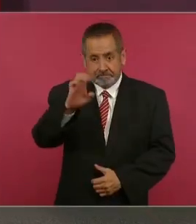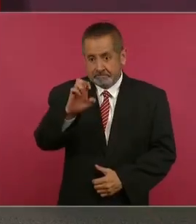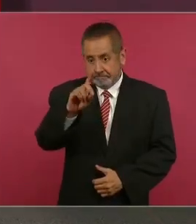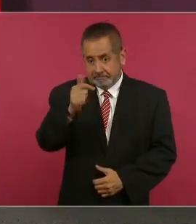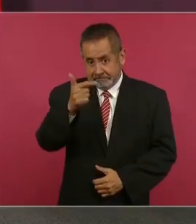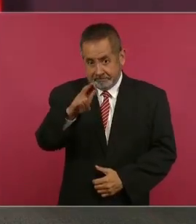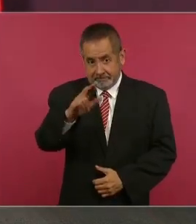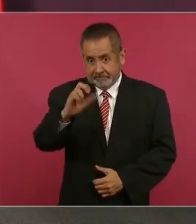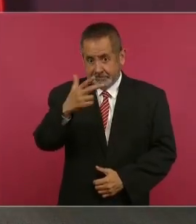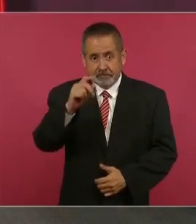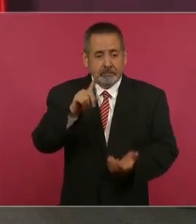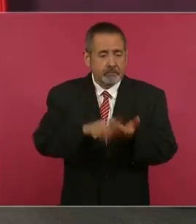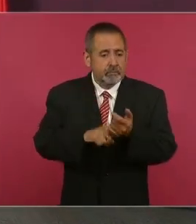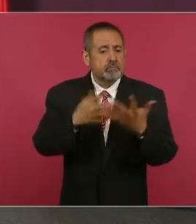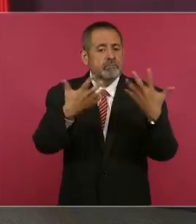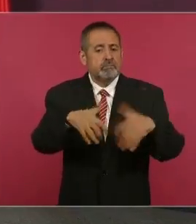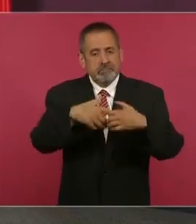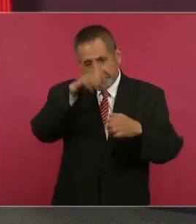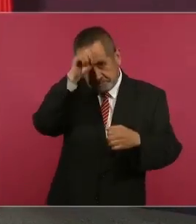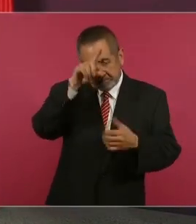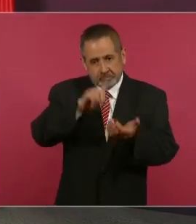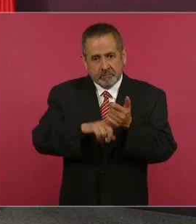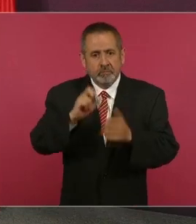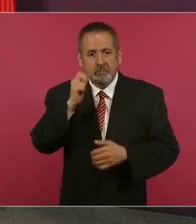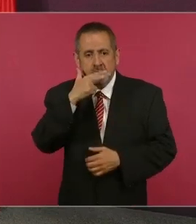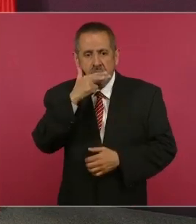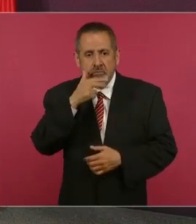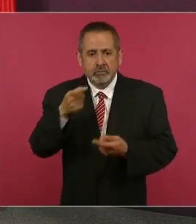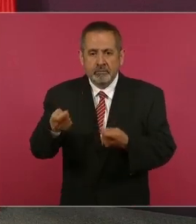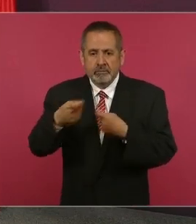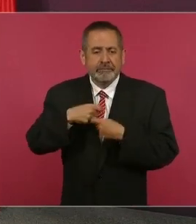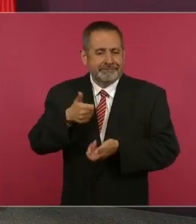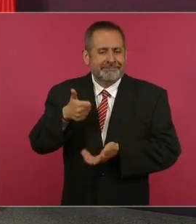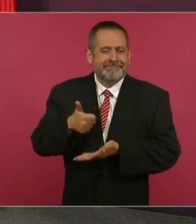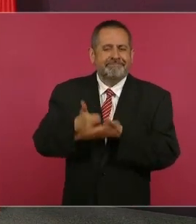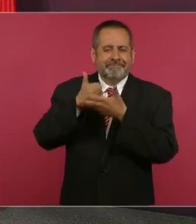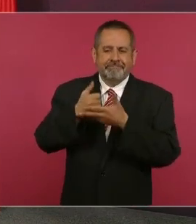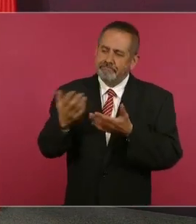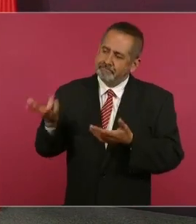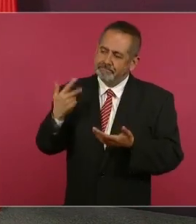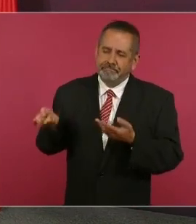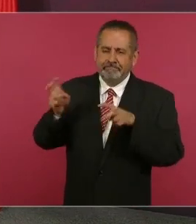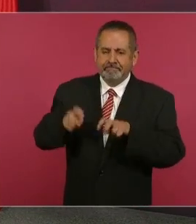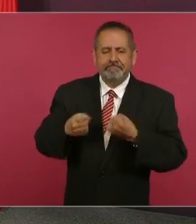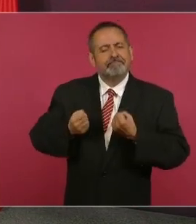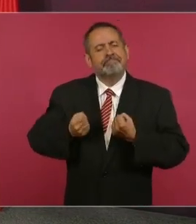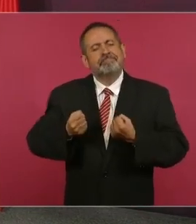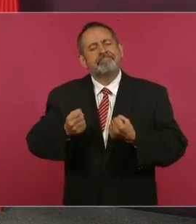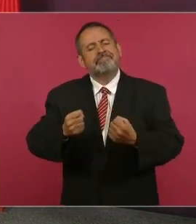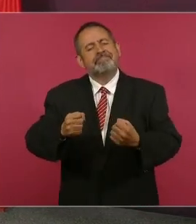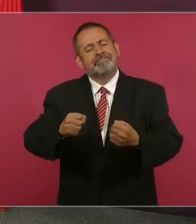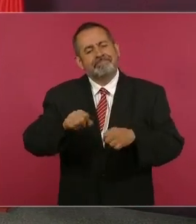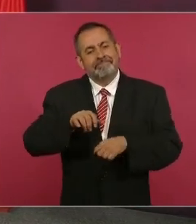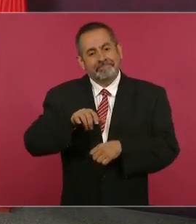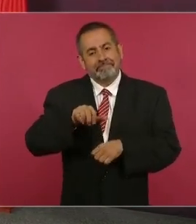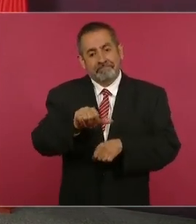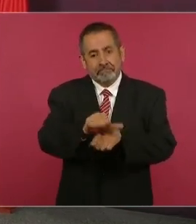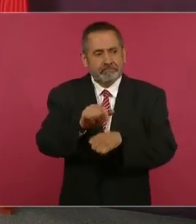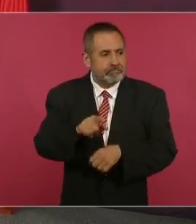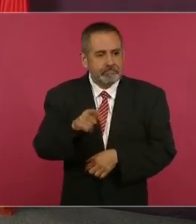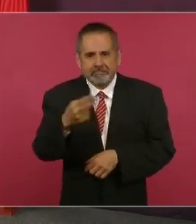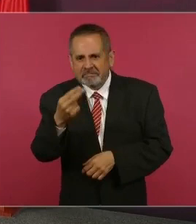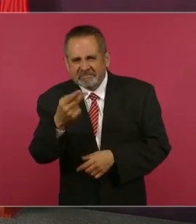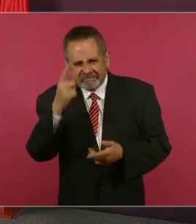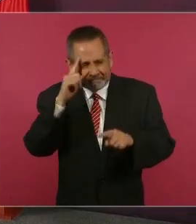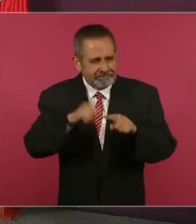Minfor, que es de Chihuahua, y este fue el que me dio el aventón, o sea, porque no sabían de